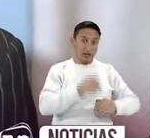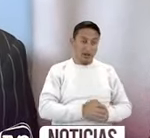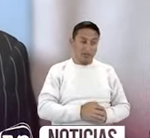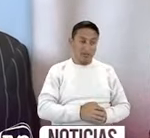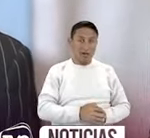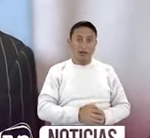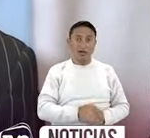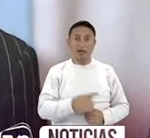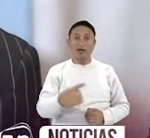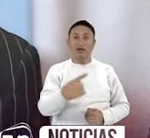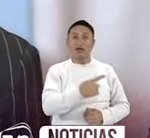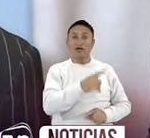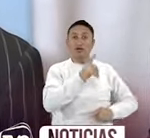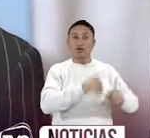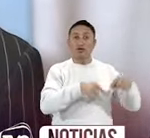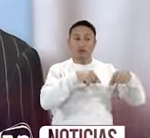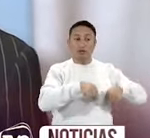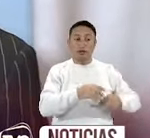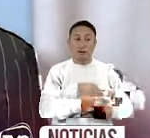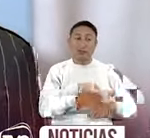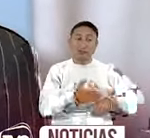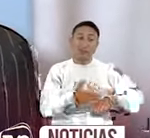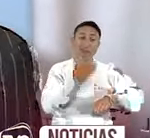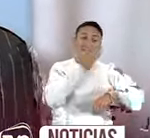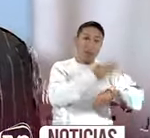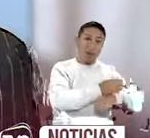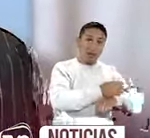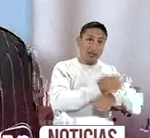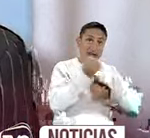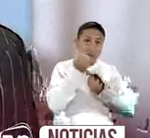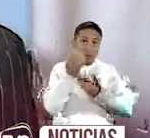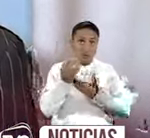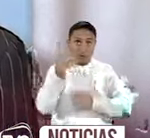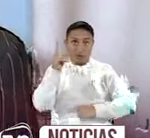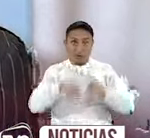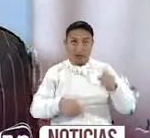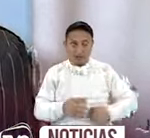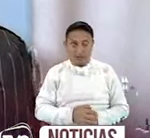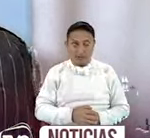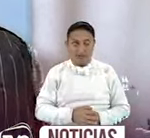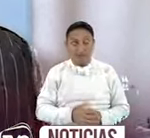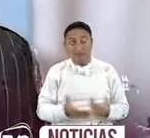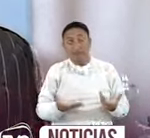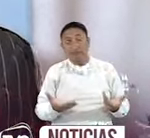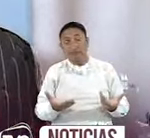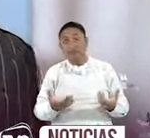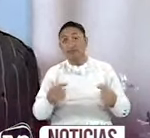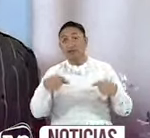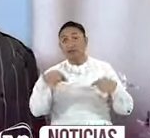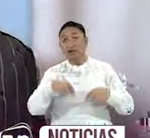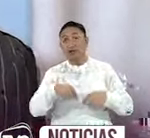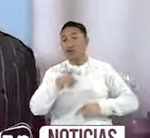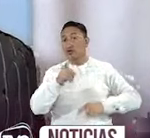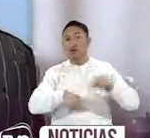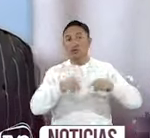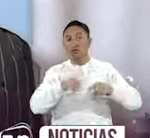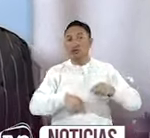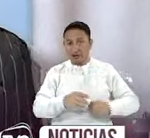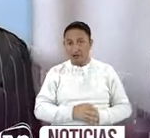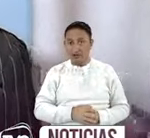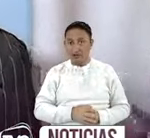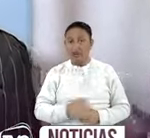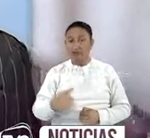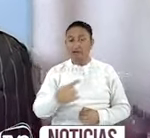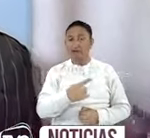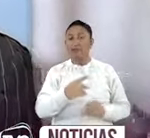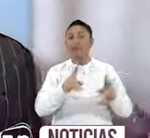puede liberar de manera anticipada la información. Entonces, esto como tal no puede ser parte de lo que está